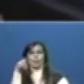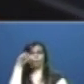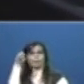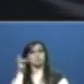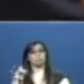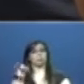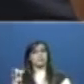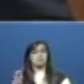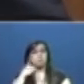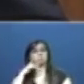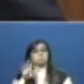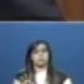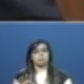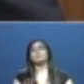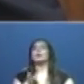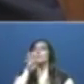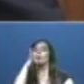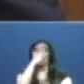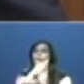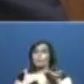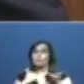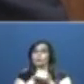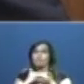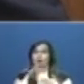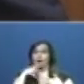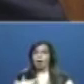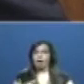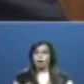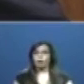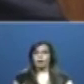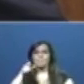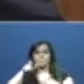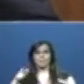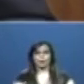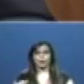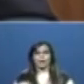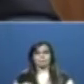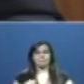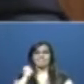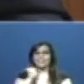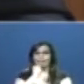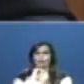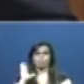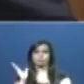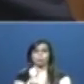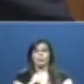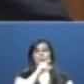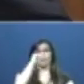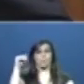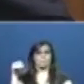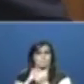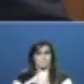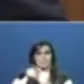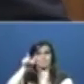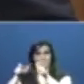empleo la comunidad cuenta hoy con 100,000 personas ocupadas más que en los momentos del pasado en